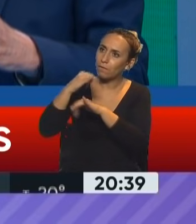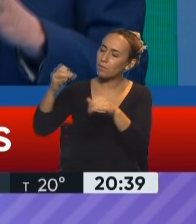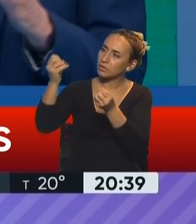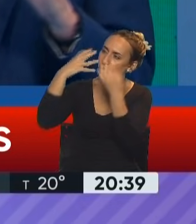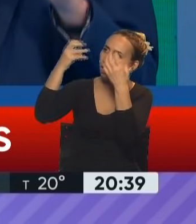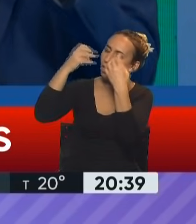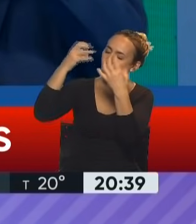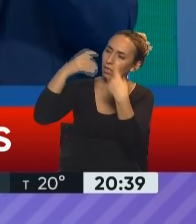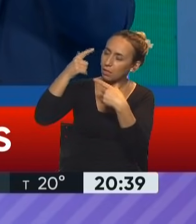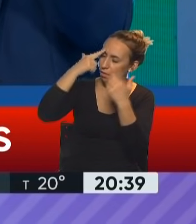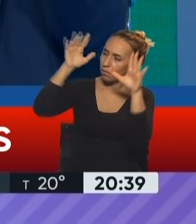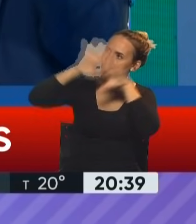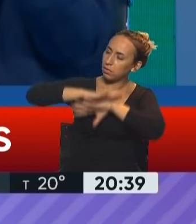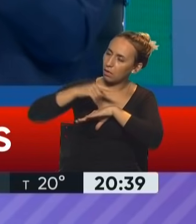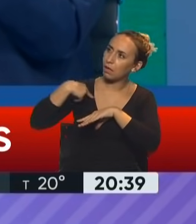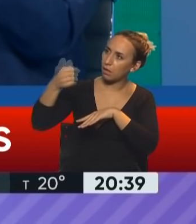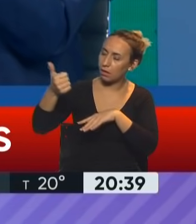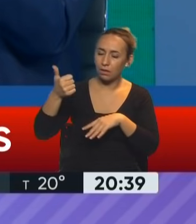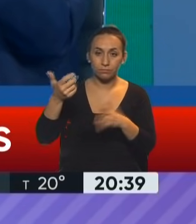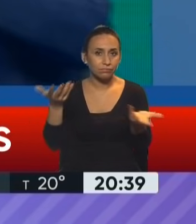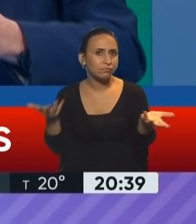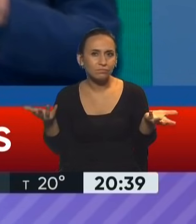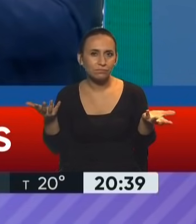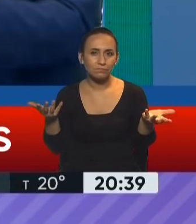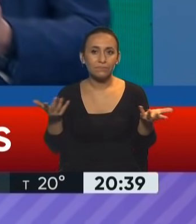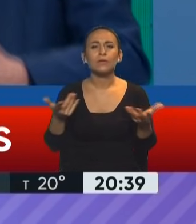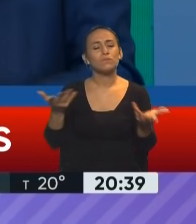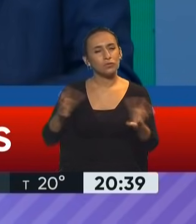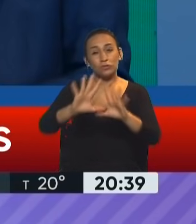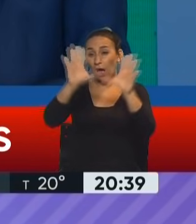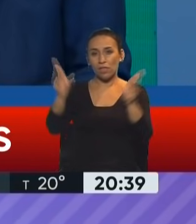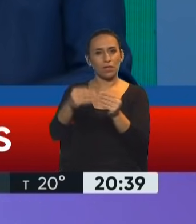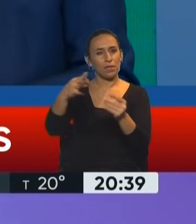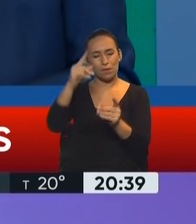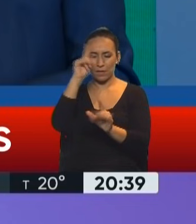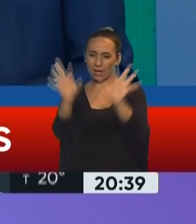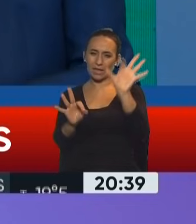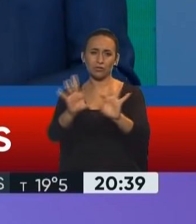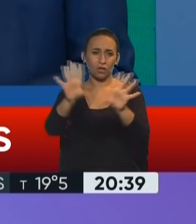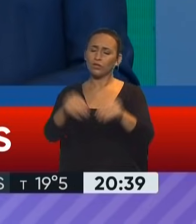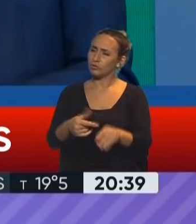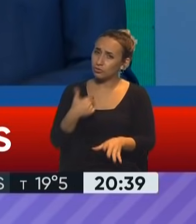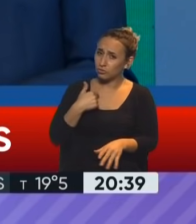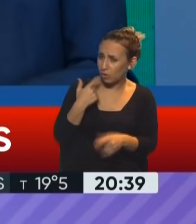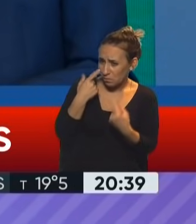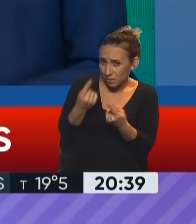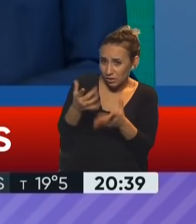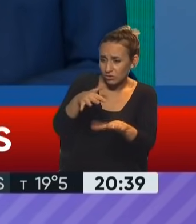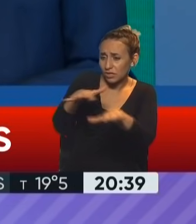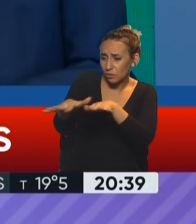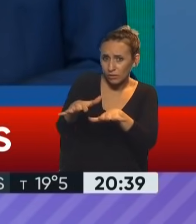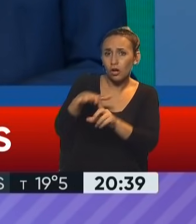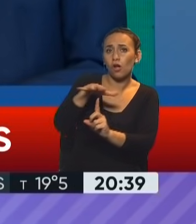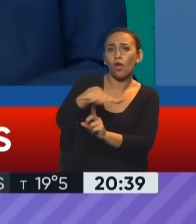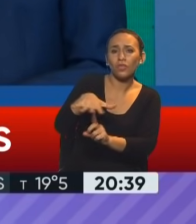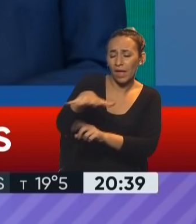yo creo me parece que hay que tener en cuenta todo ese contexto donde ocurre lo que ocurre. Tengo en cuenta todo el contexto, tengo en cuenta